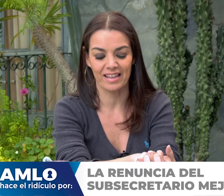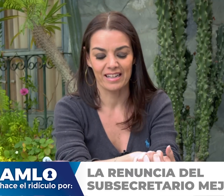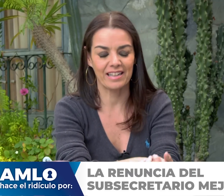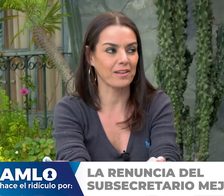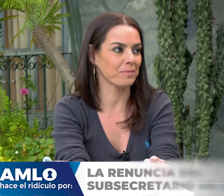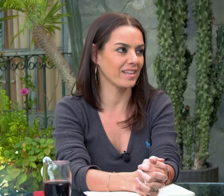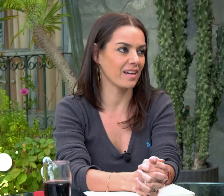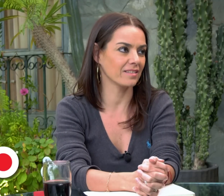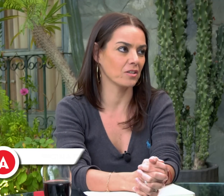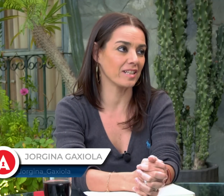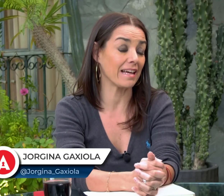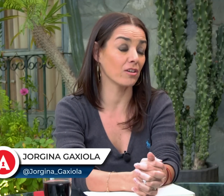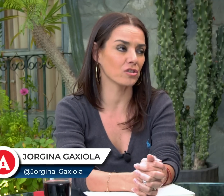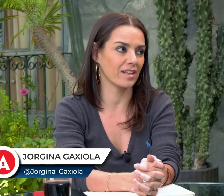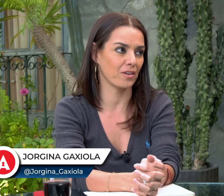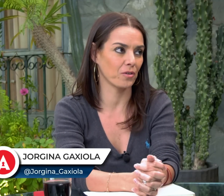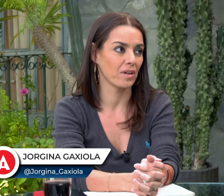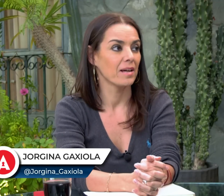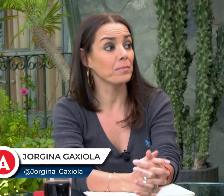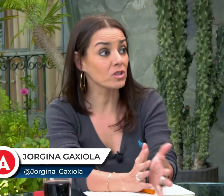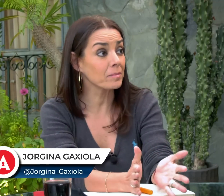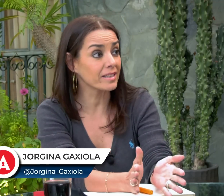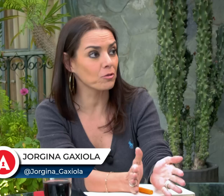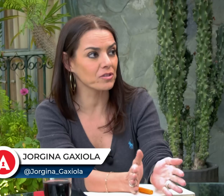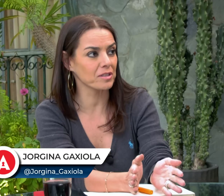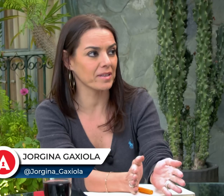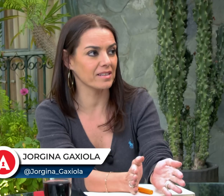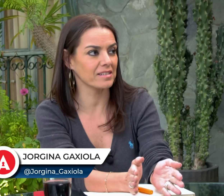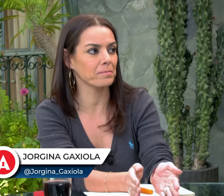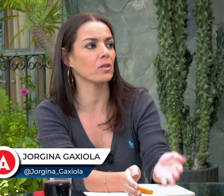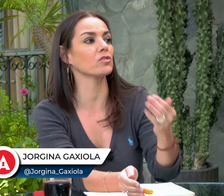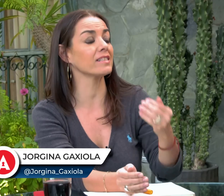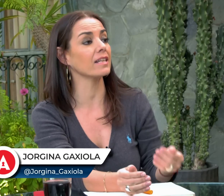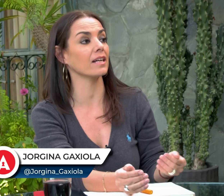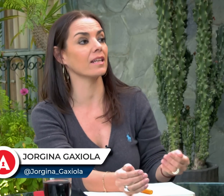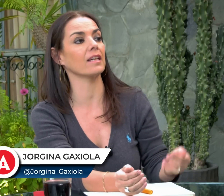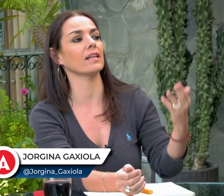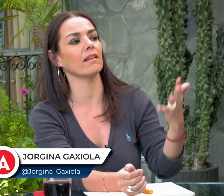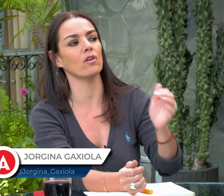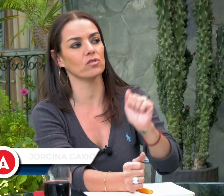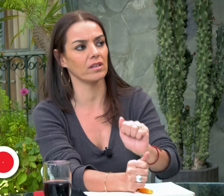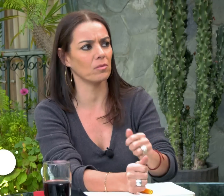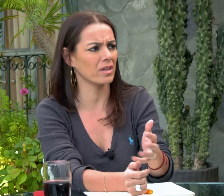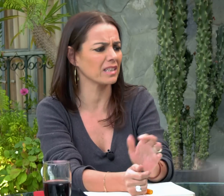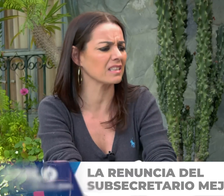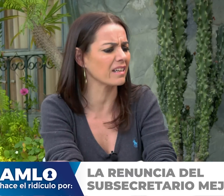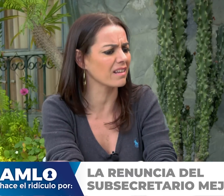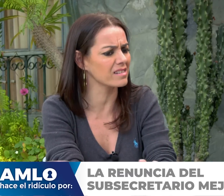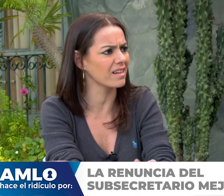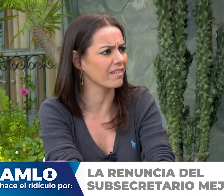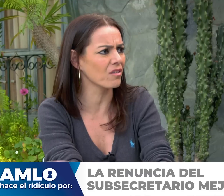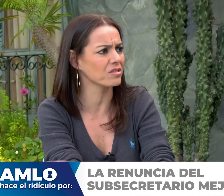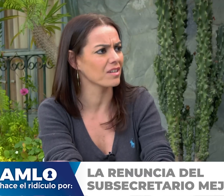porque Ricardo Mejía no, ni a Dios le dijo, ¿no? No se mete en cuestiones partidistas, sí. pero sí se queja de que ni a Dios le dijo. ¿Por qué le tendría